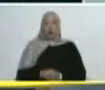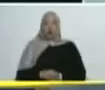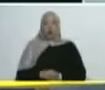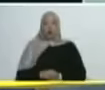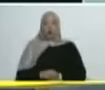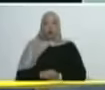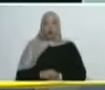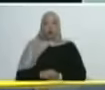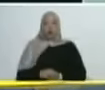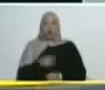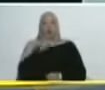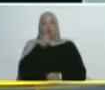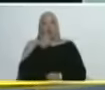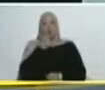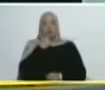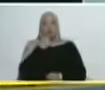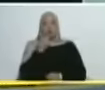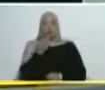tenemos la hermosura ya